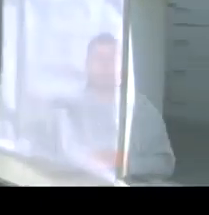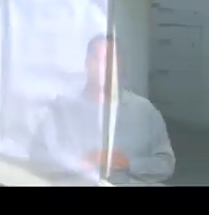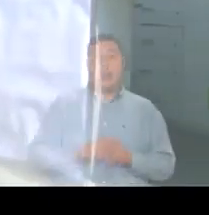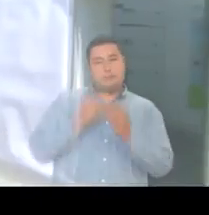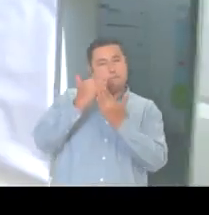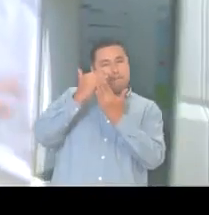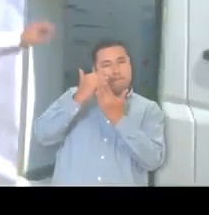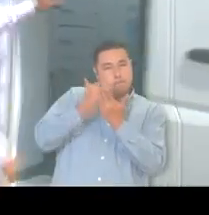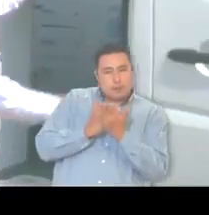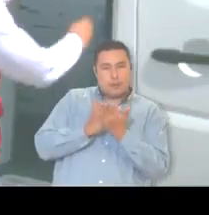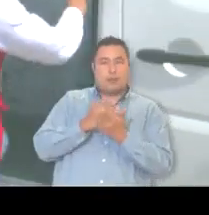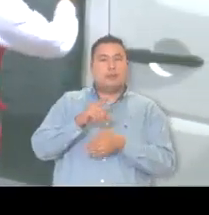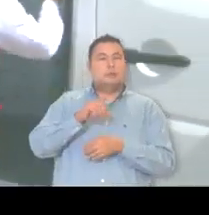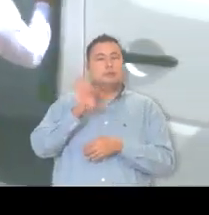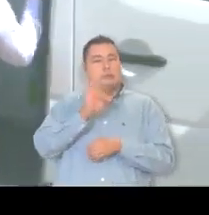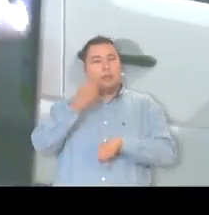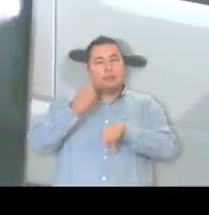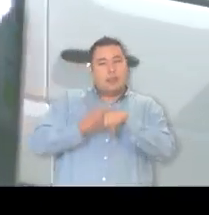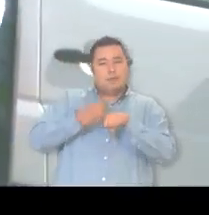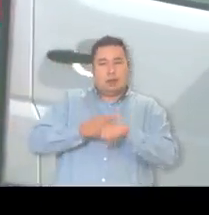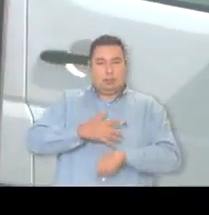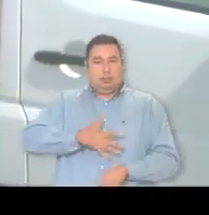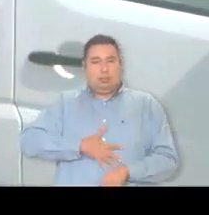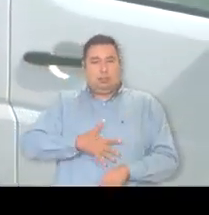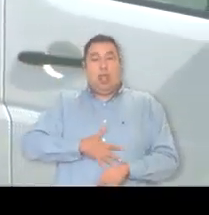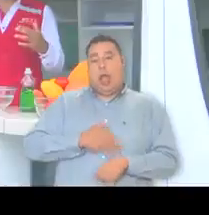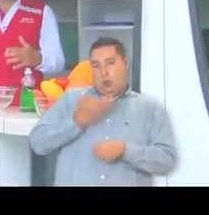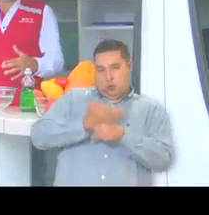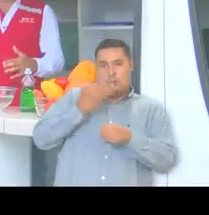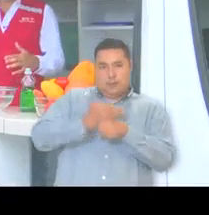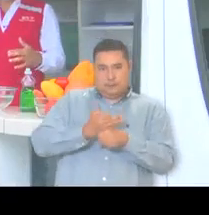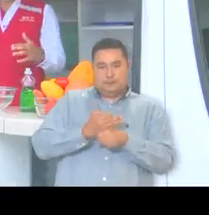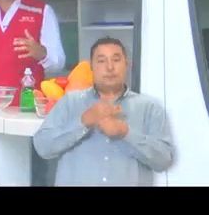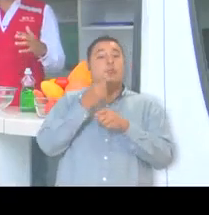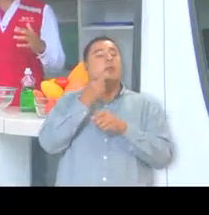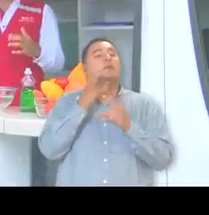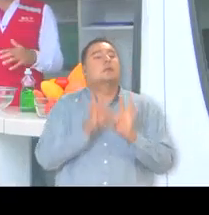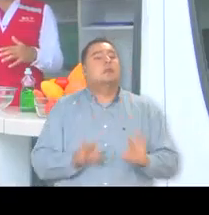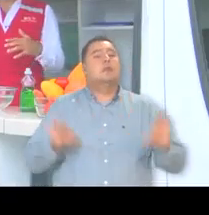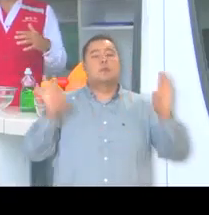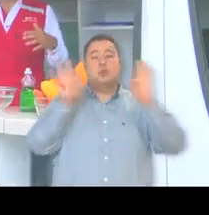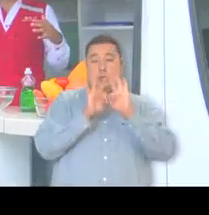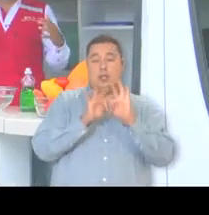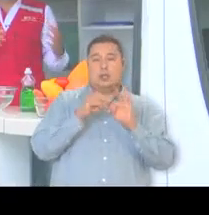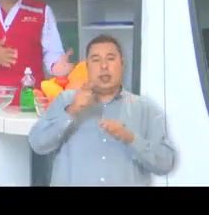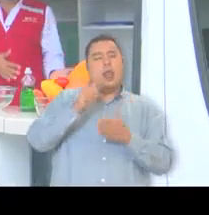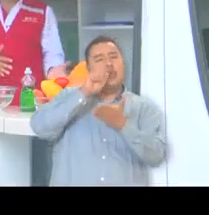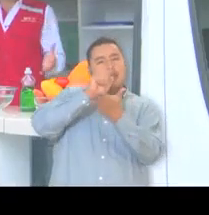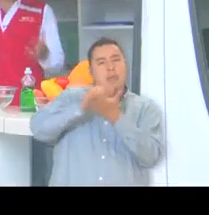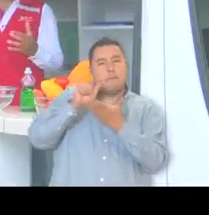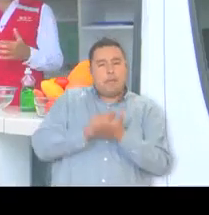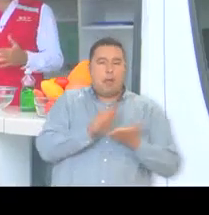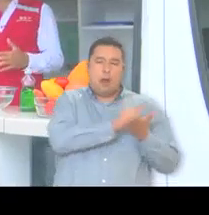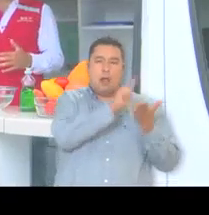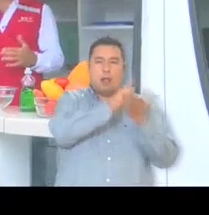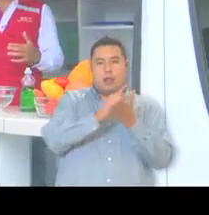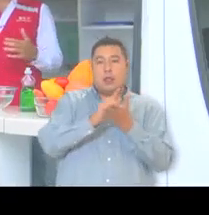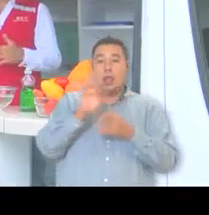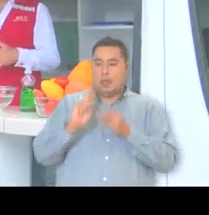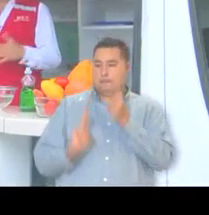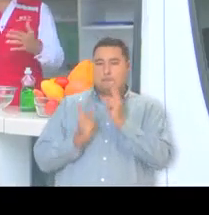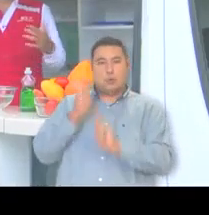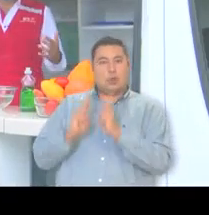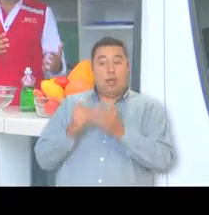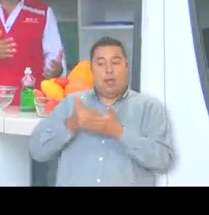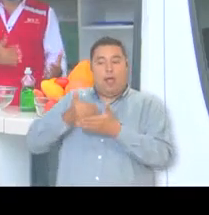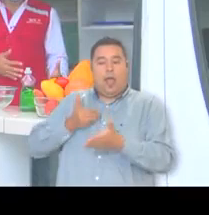Para disminuir el riesgo de contraer alguna enfermedad gastrointestinal en esta temporada, es importante realizar la limpieza y la desinfección de los